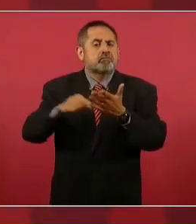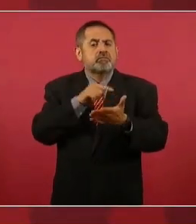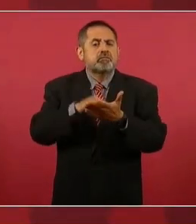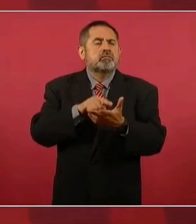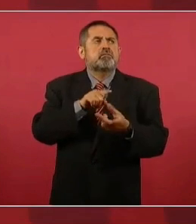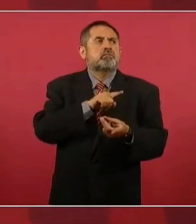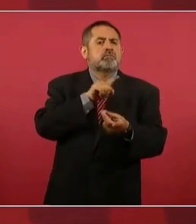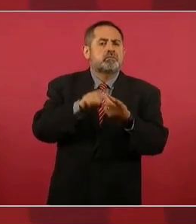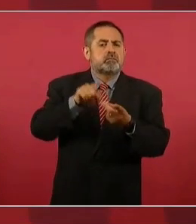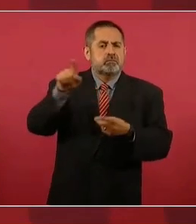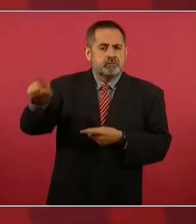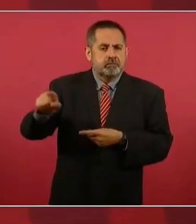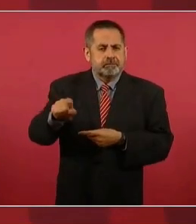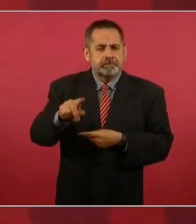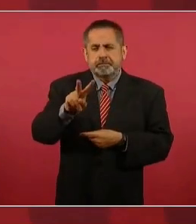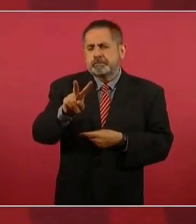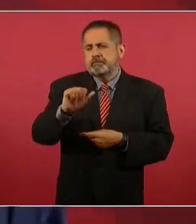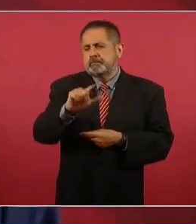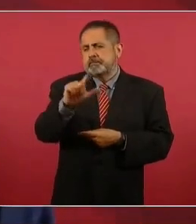en Vallarta,